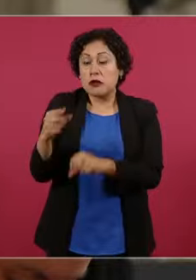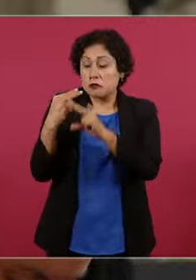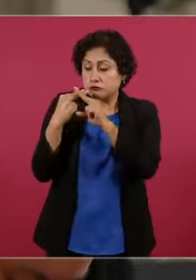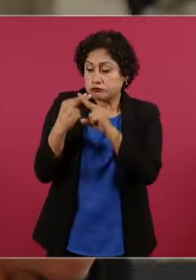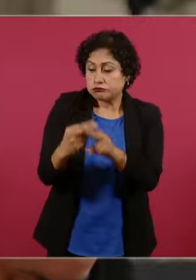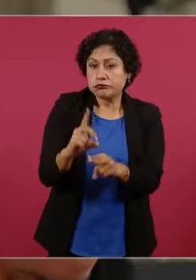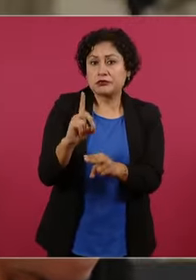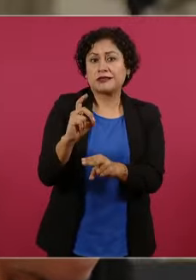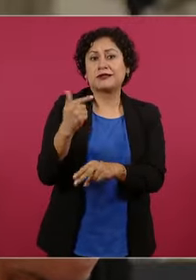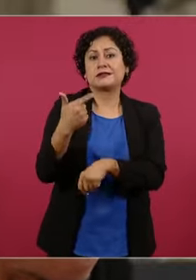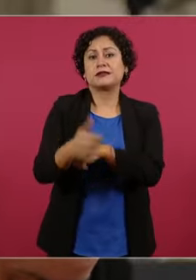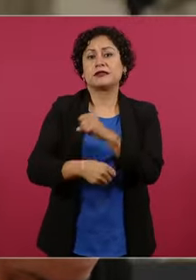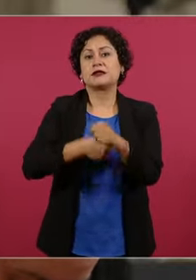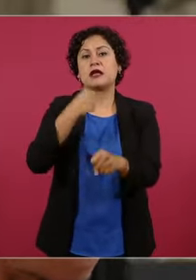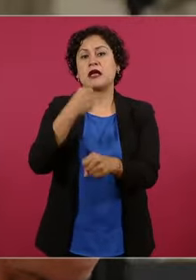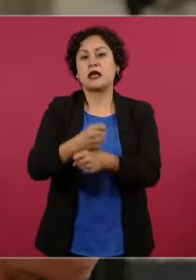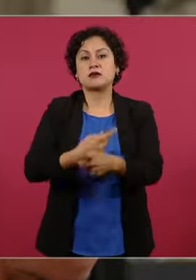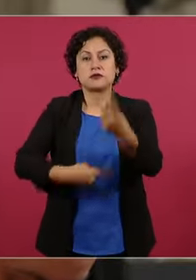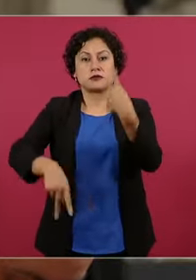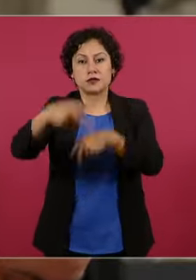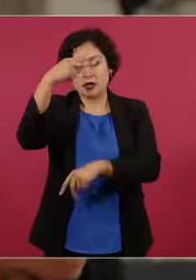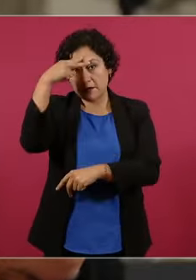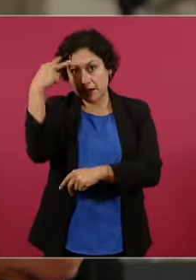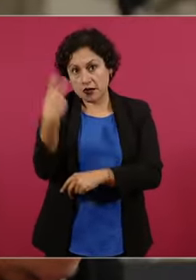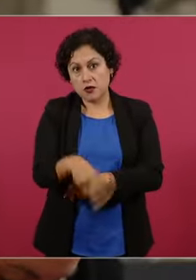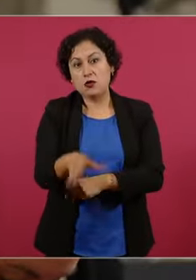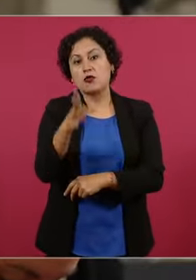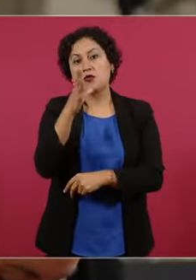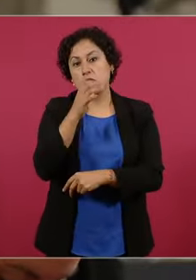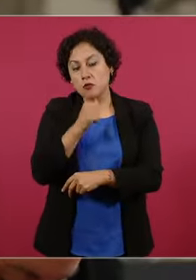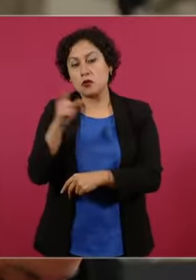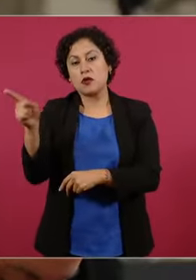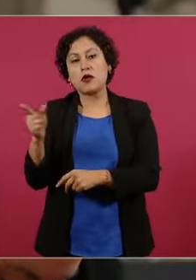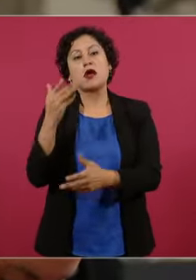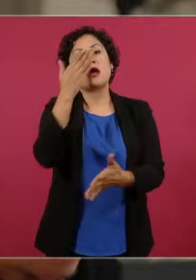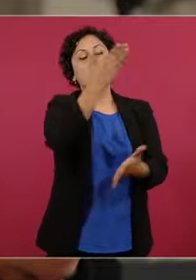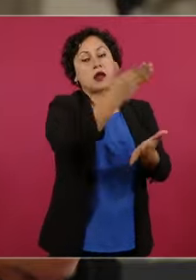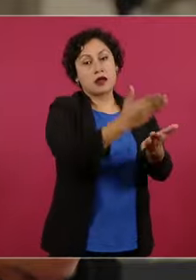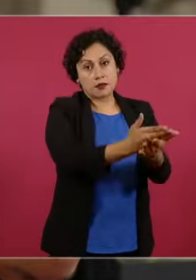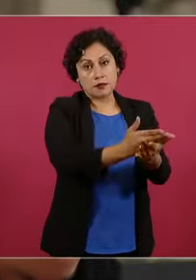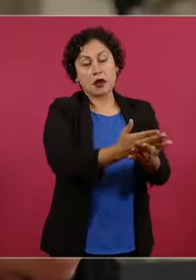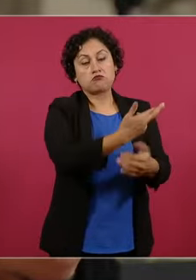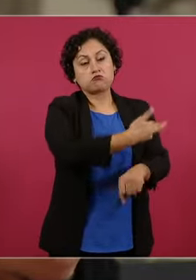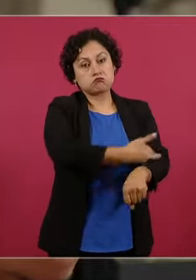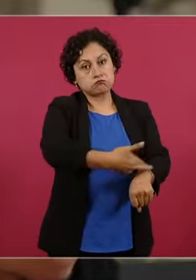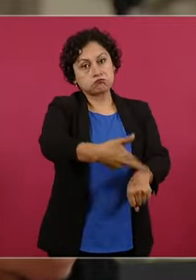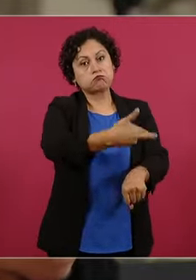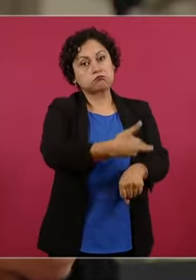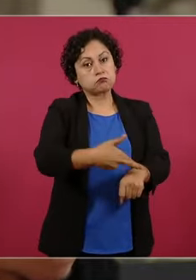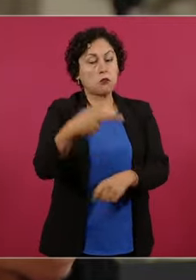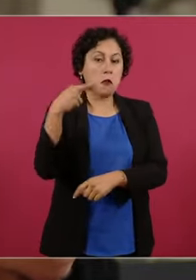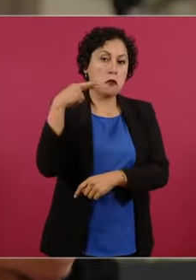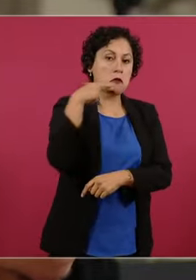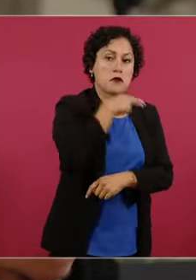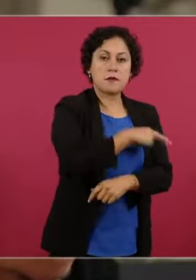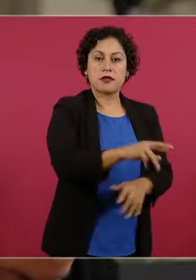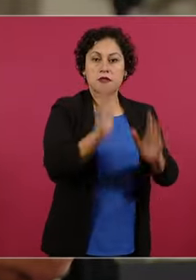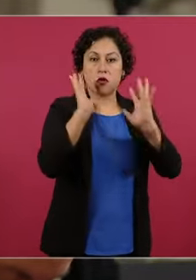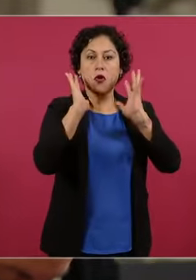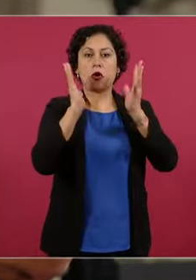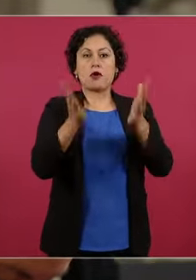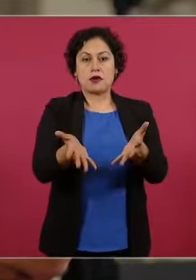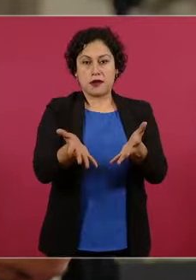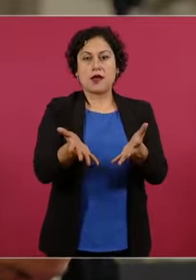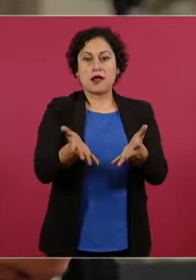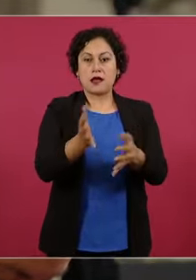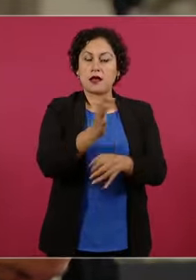pues México, pudo pues realizar su trámite rápido. Y hoy puede pues pasar sus últimos